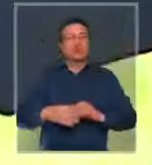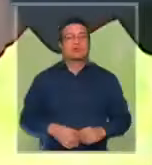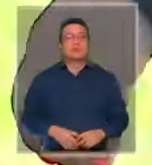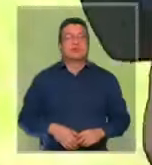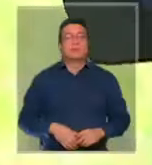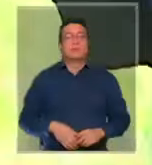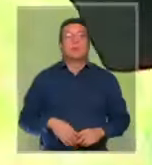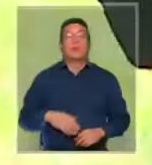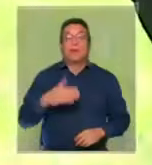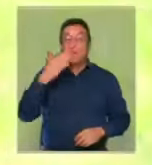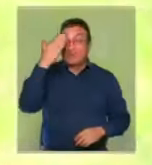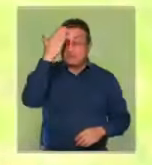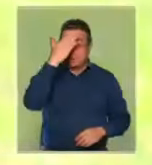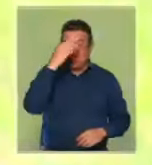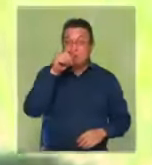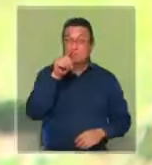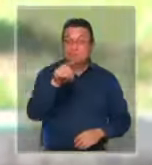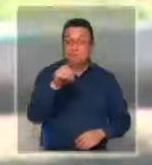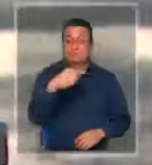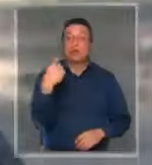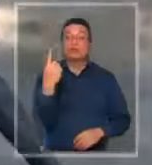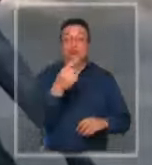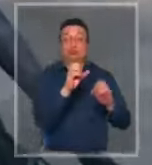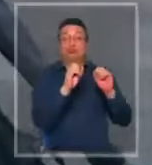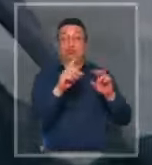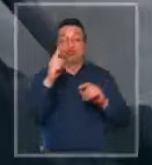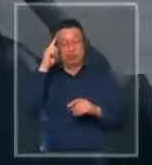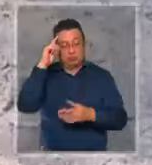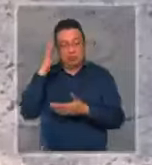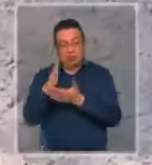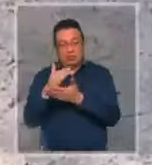Un preocupante escenario que tiene a muchos tomando sus propias medidas y desesperadamente